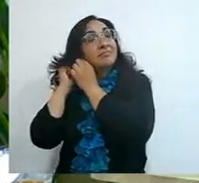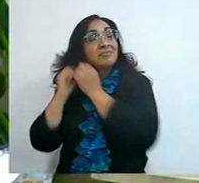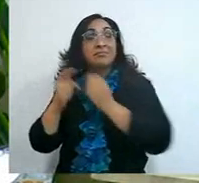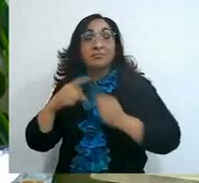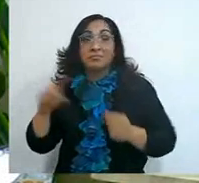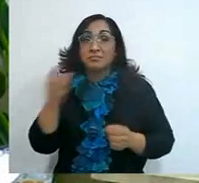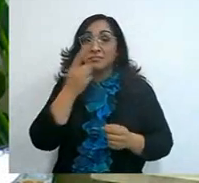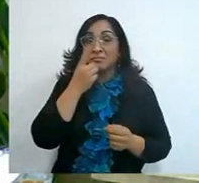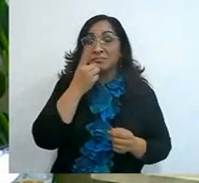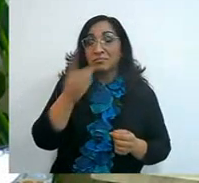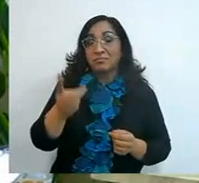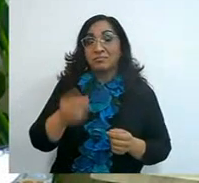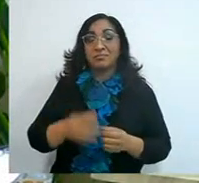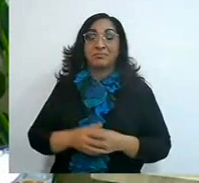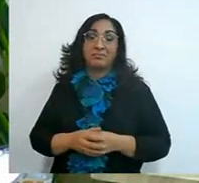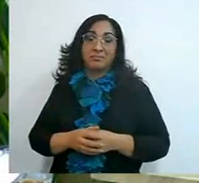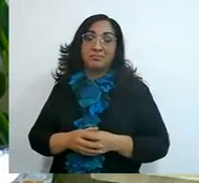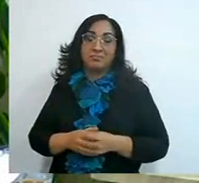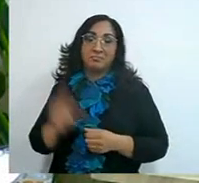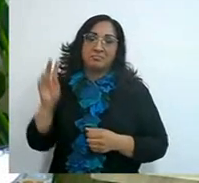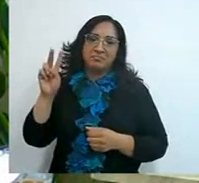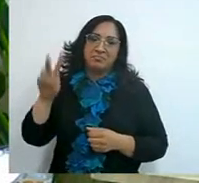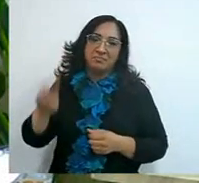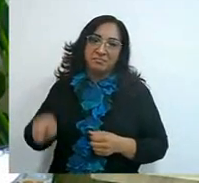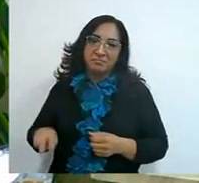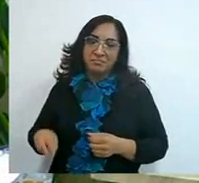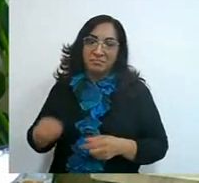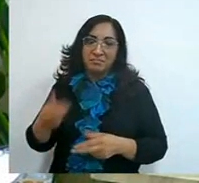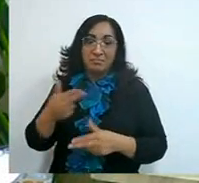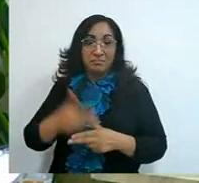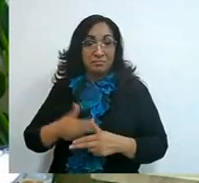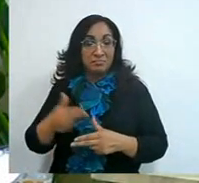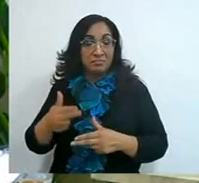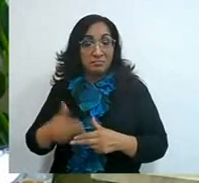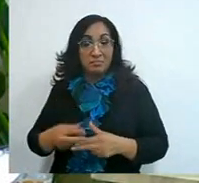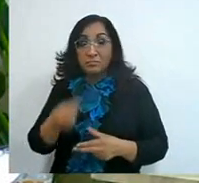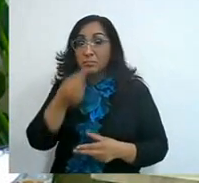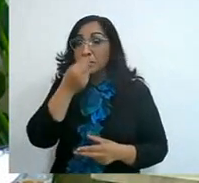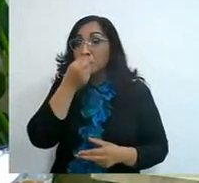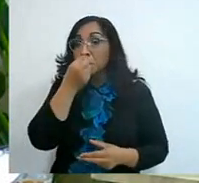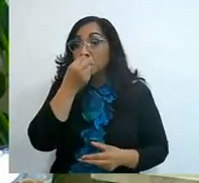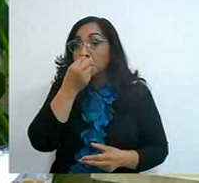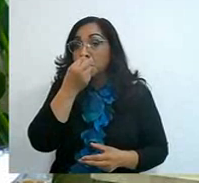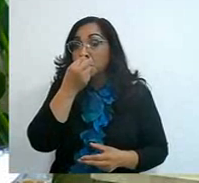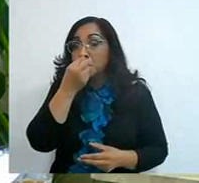ahí dice, ¿verdad? Hasta en la nariz, argollitas.